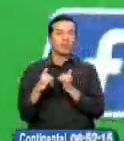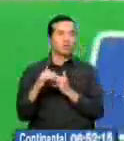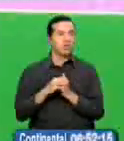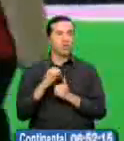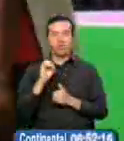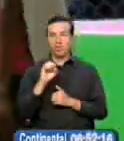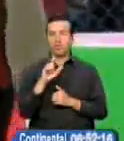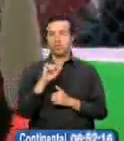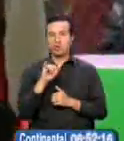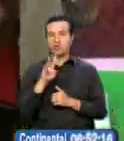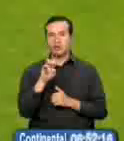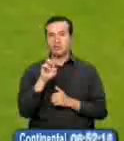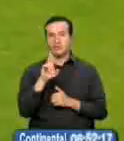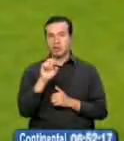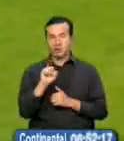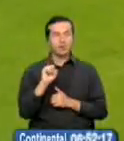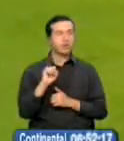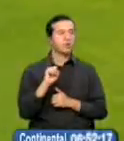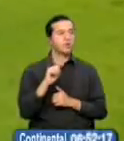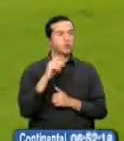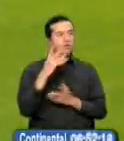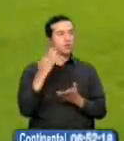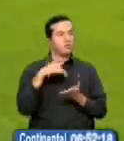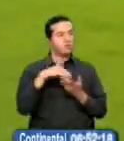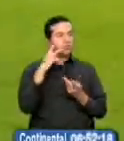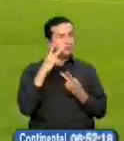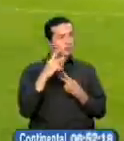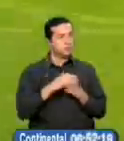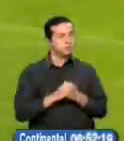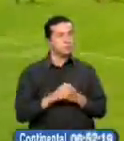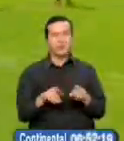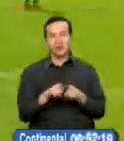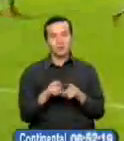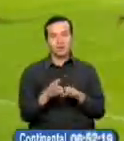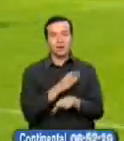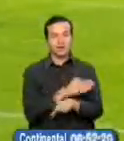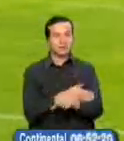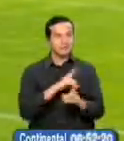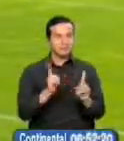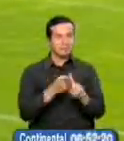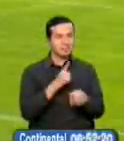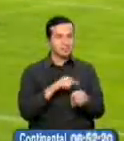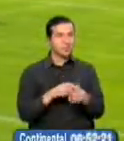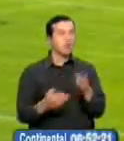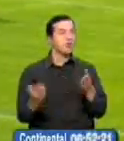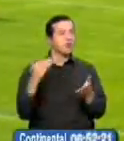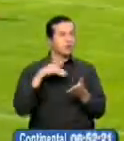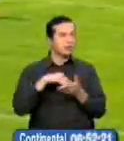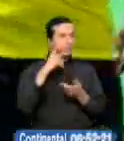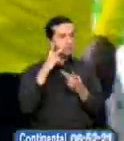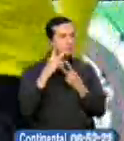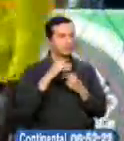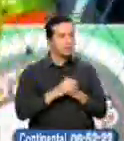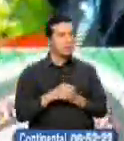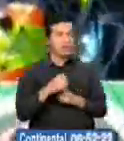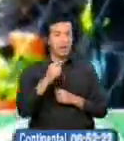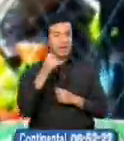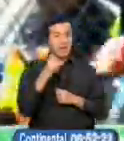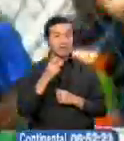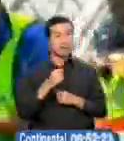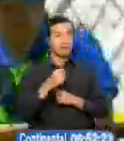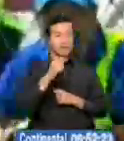que salvaba, otro tiro libre de Matías Oyola, en una jugada bastante parecida al gol que marcó en la primera etapa. Otra más, que pudo ser autogol,